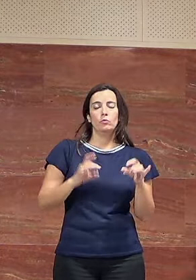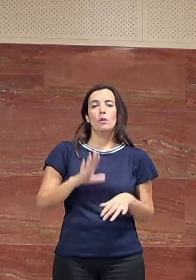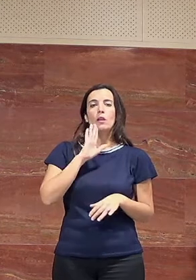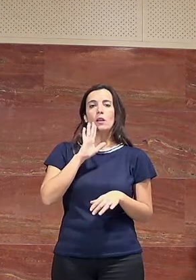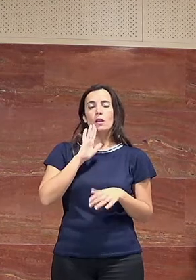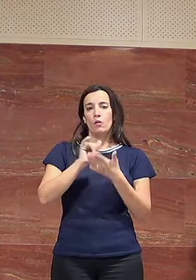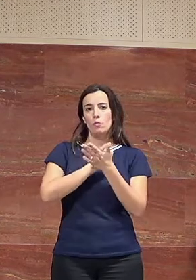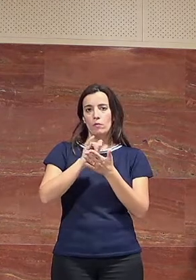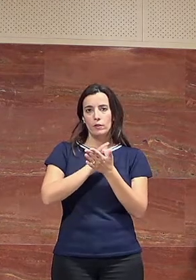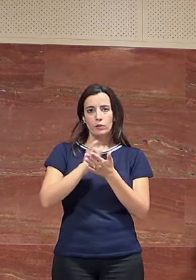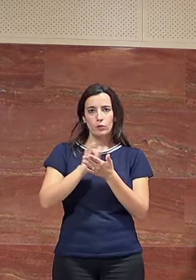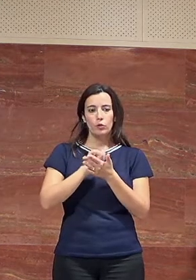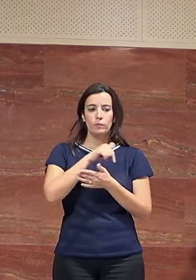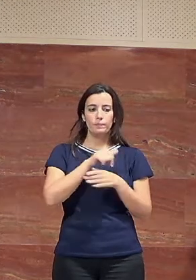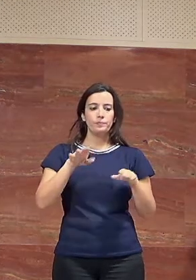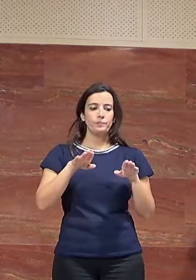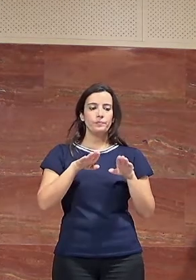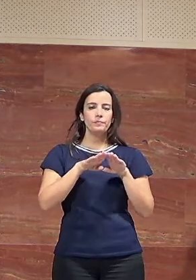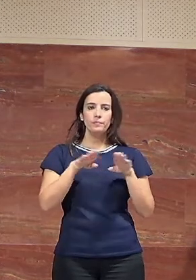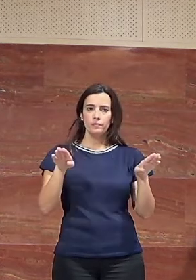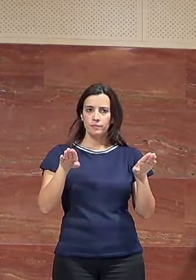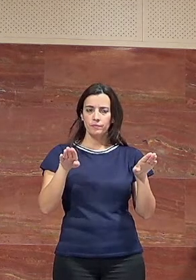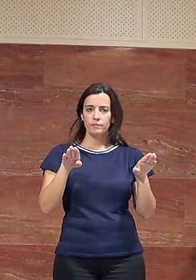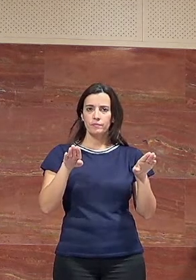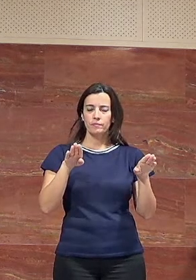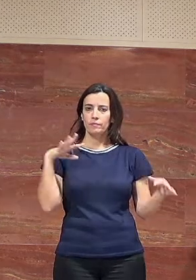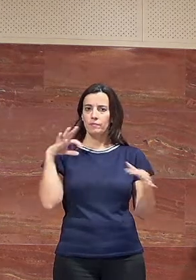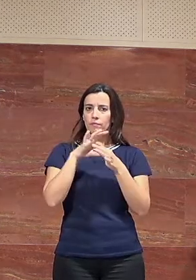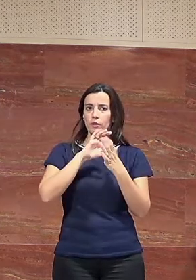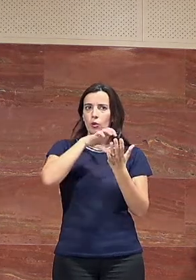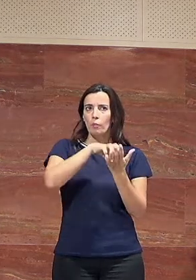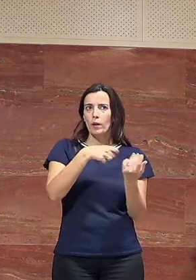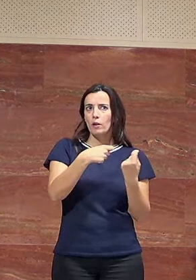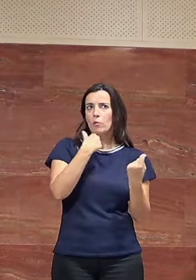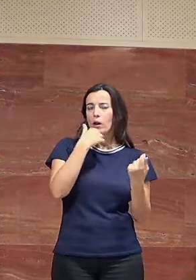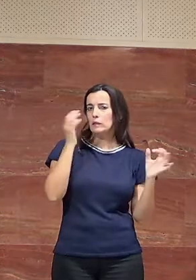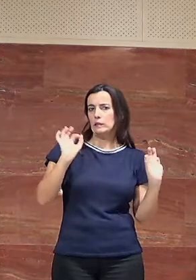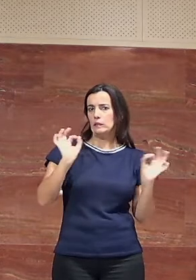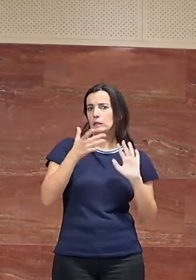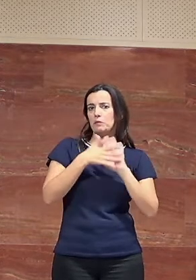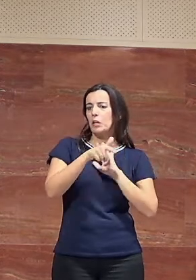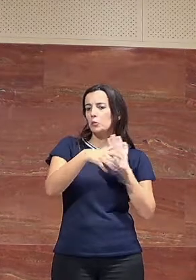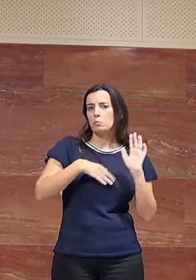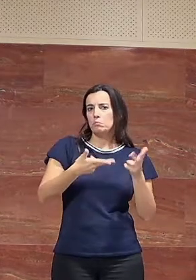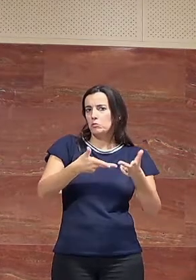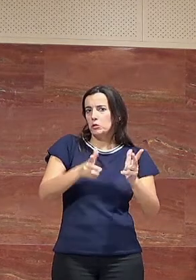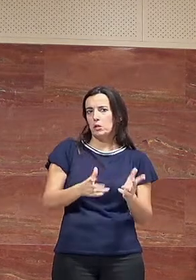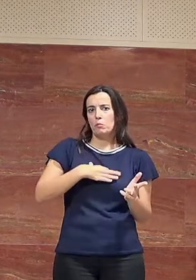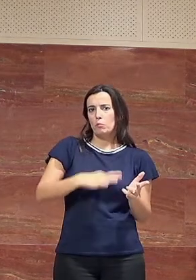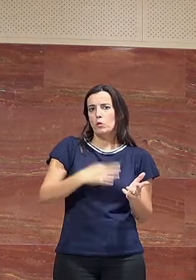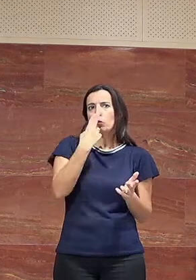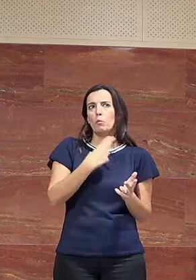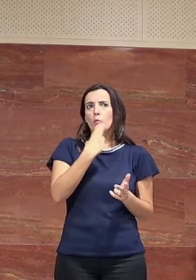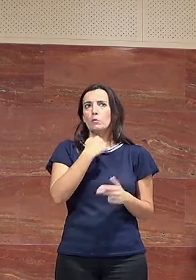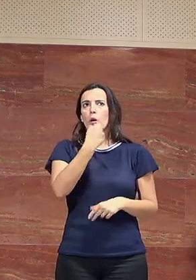York, en las que se colocan mesas de veladores que no están vinculadas a ningún comercio en particular, de manera que te puedes sentar ahí sin ningún compromiso